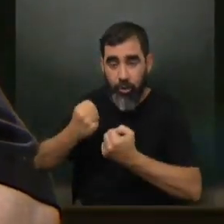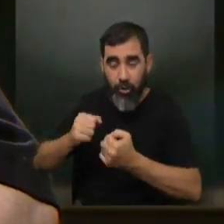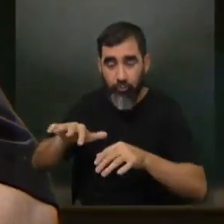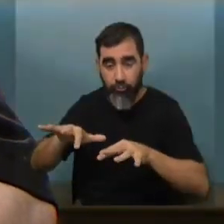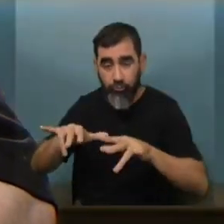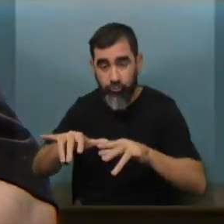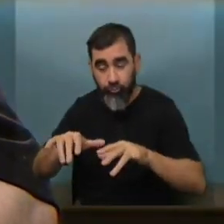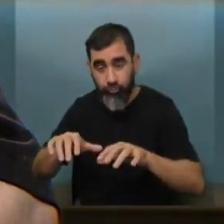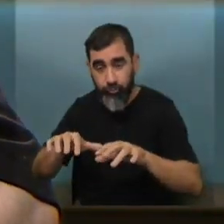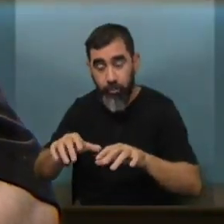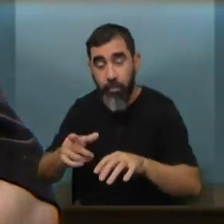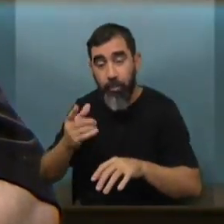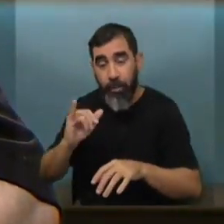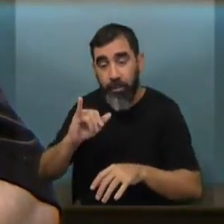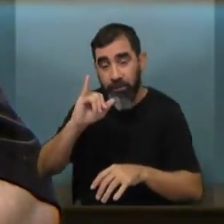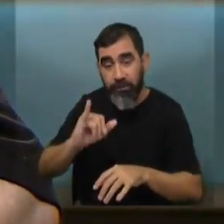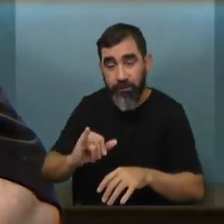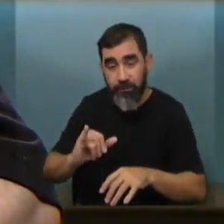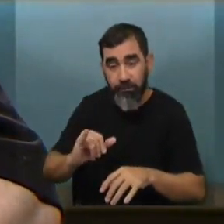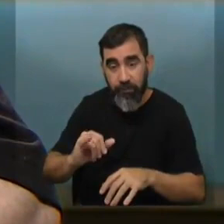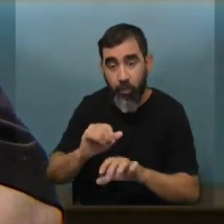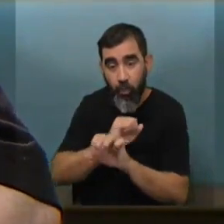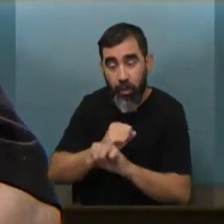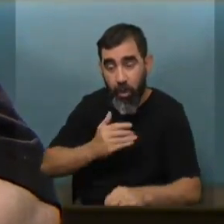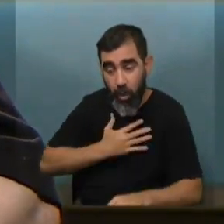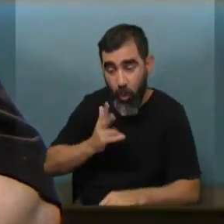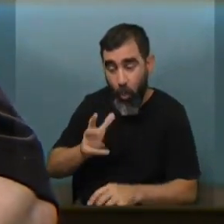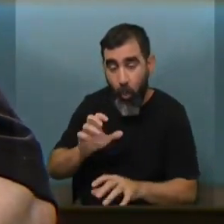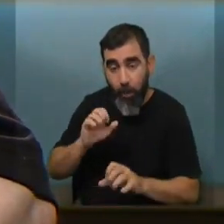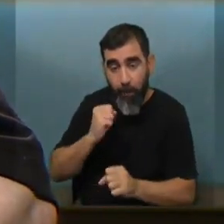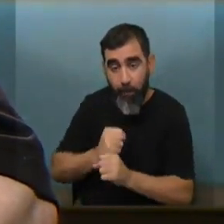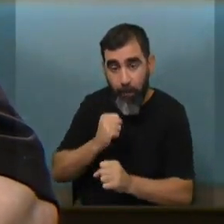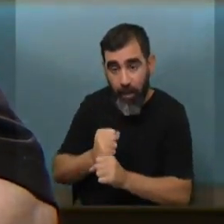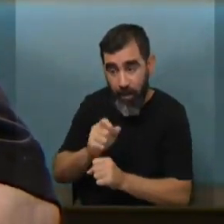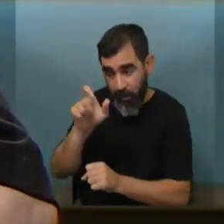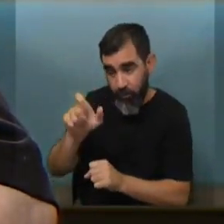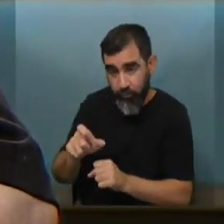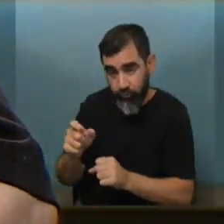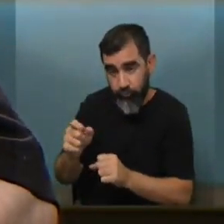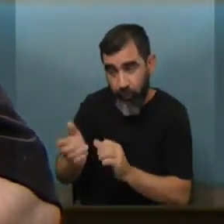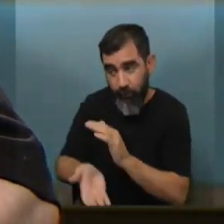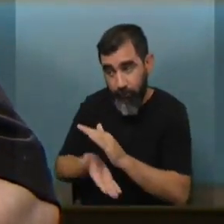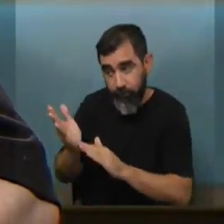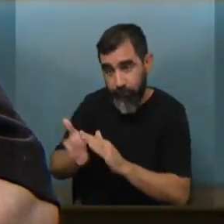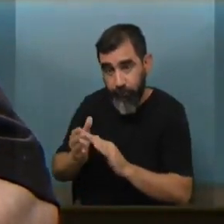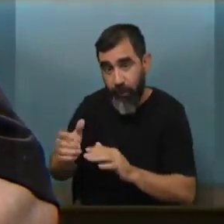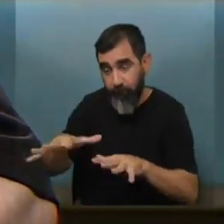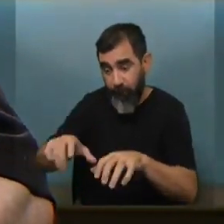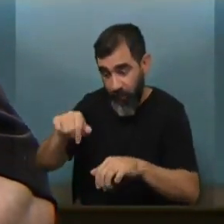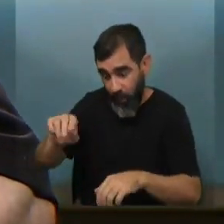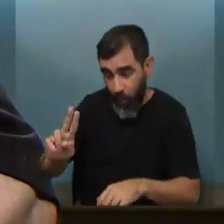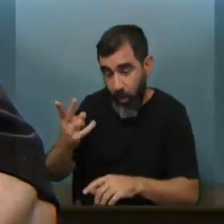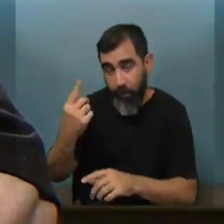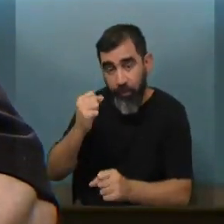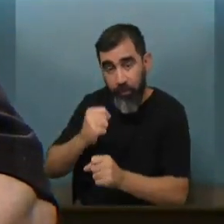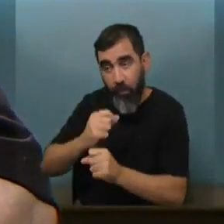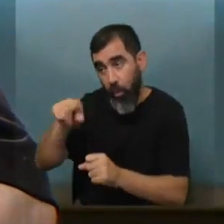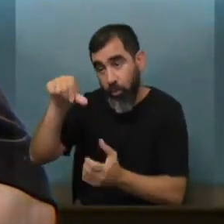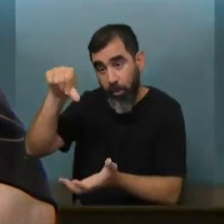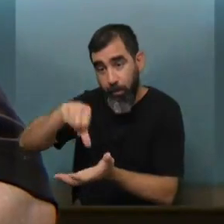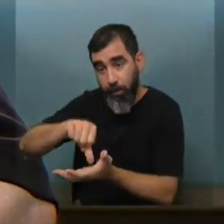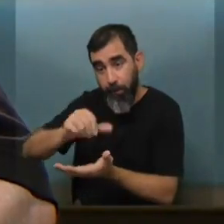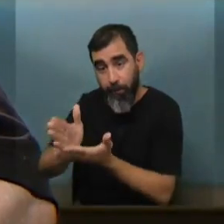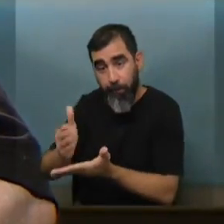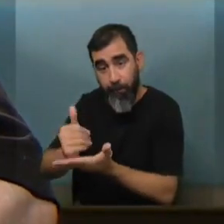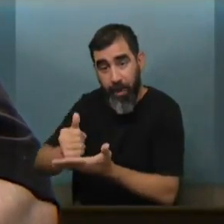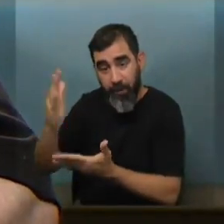digamos, sino que lo que tiene es un gran capital humano que exporta todo el tiempo, que viven acá en Uruguay, pero trabajan para el exterior.